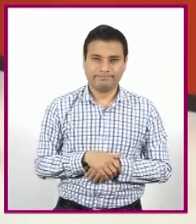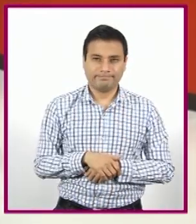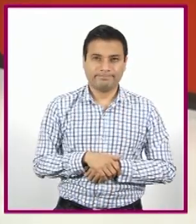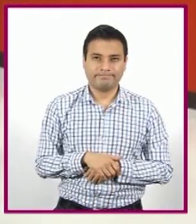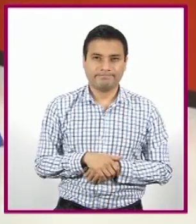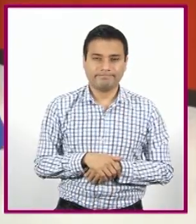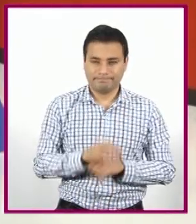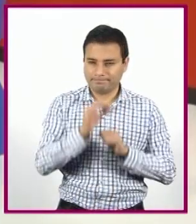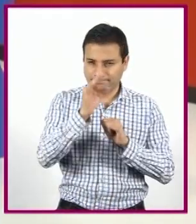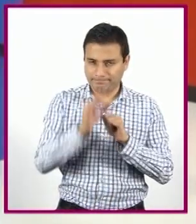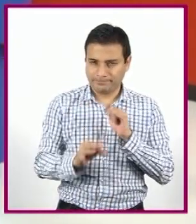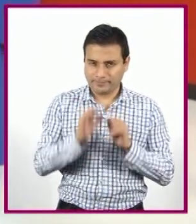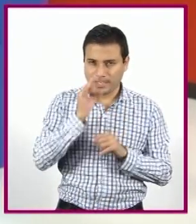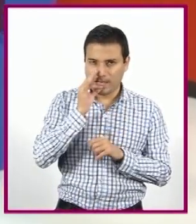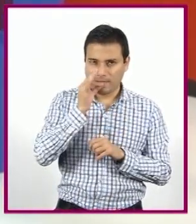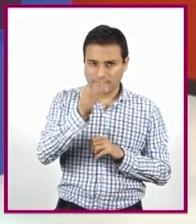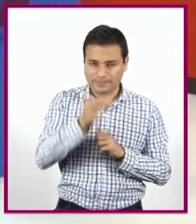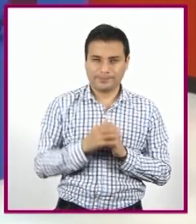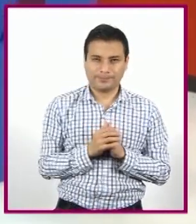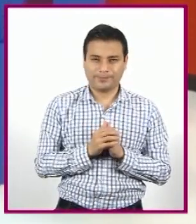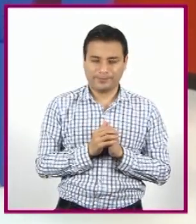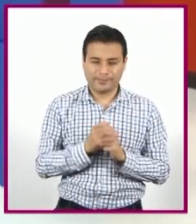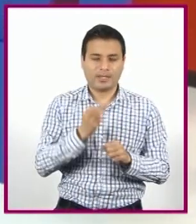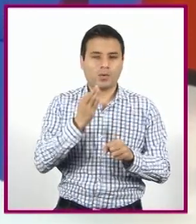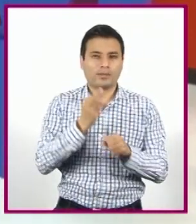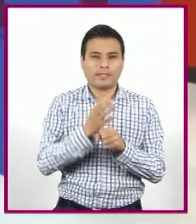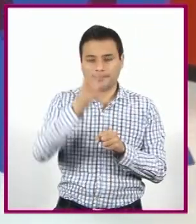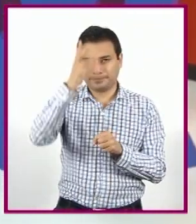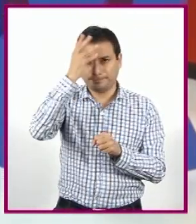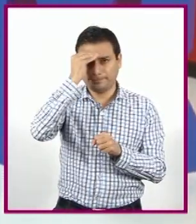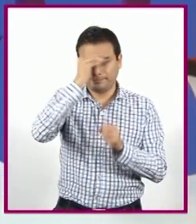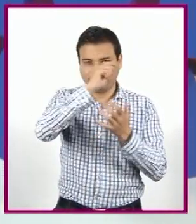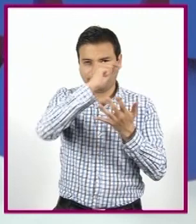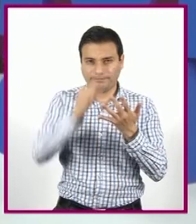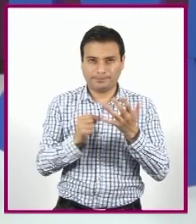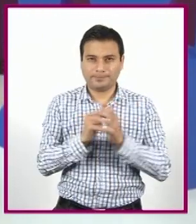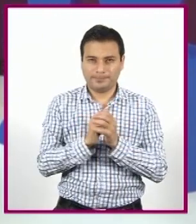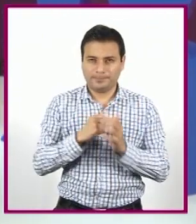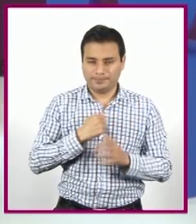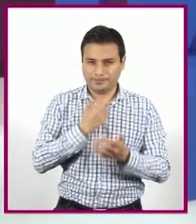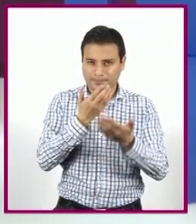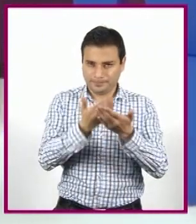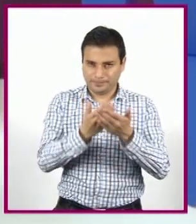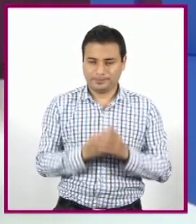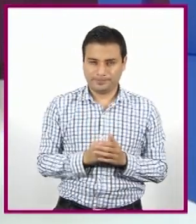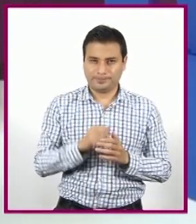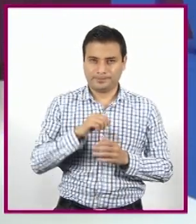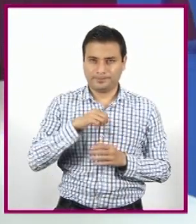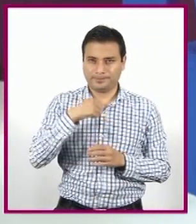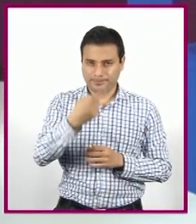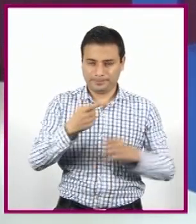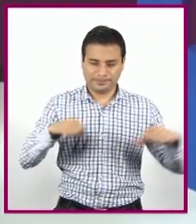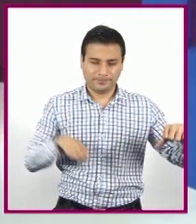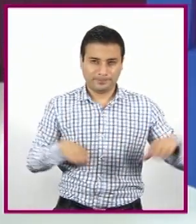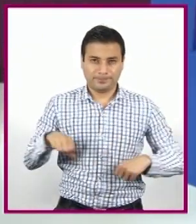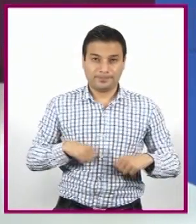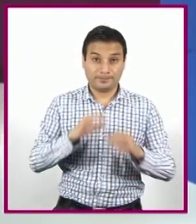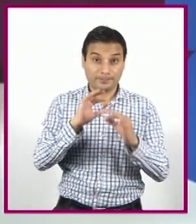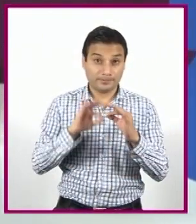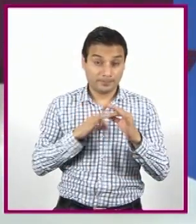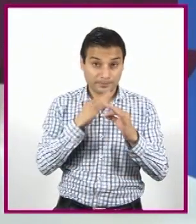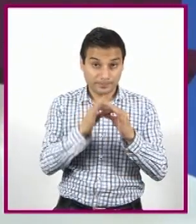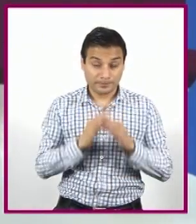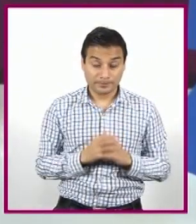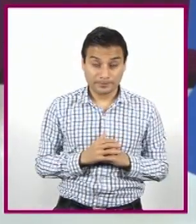Por último, para repasar todo lo que hemos visto en esta sesión, les propongo un reto. ¿Están listas